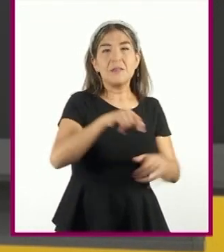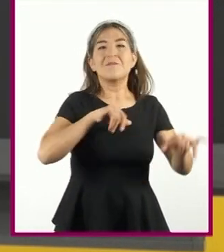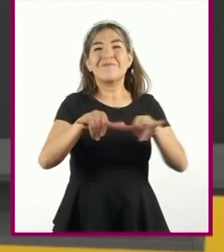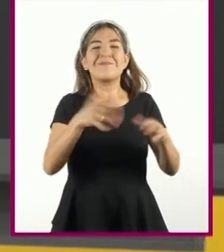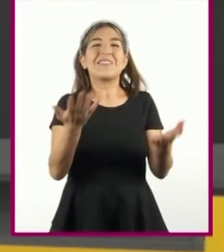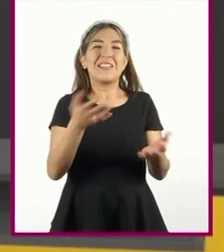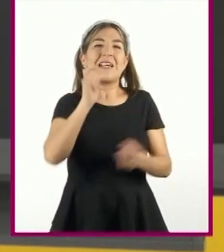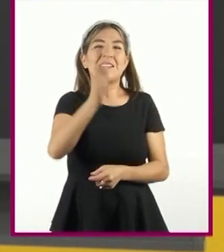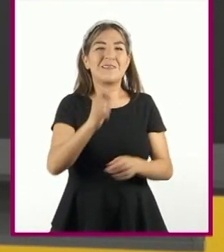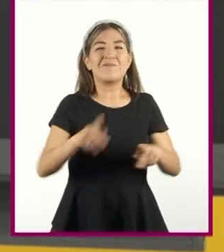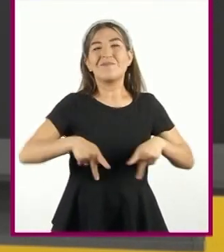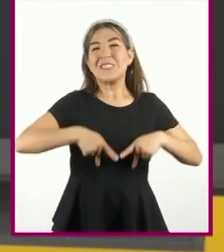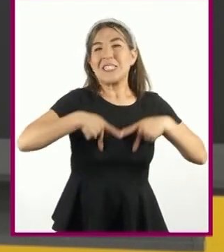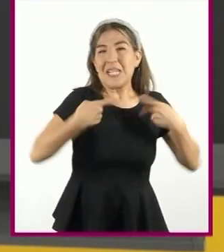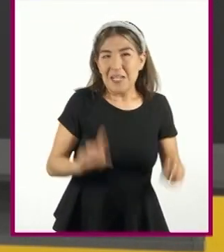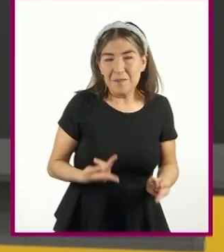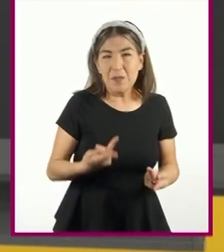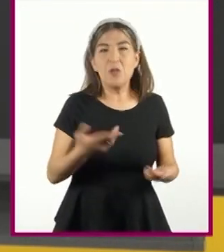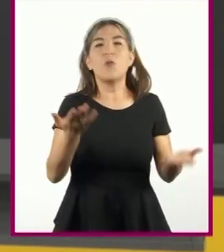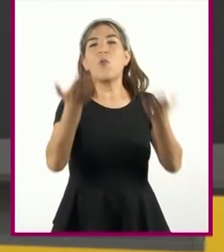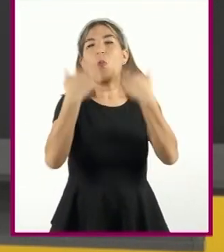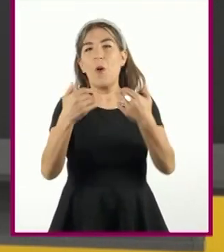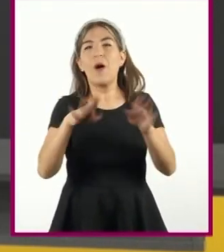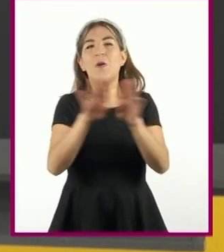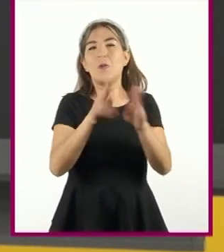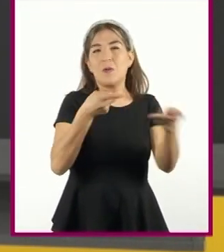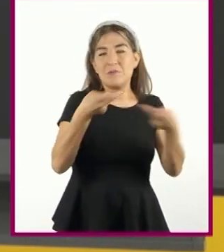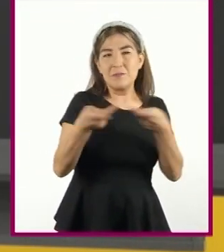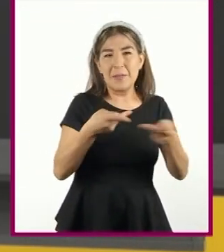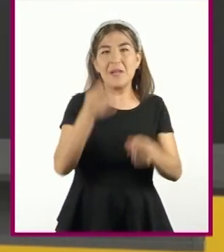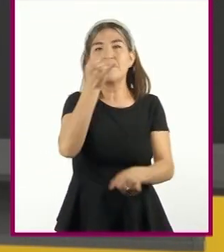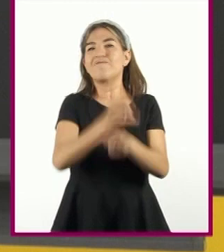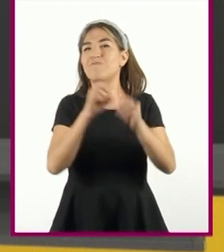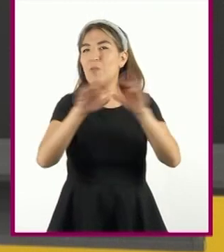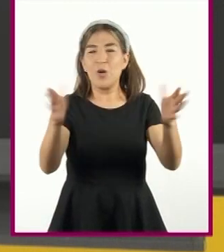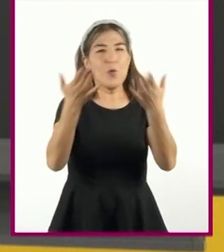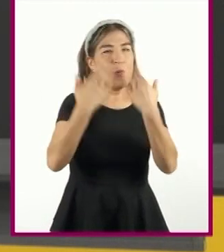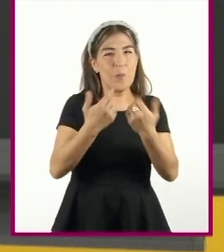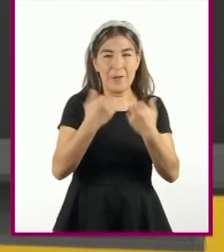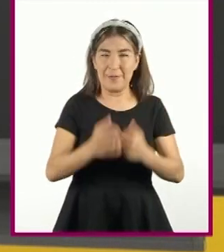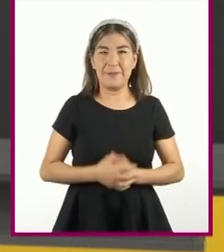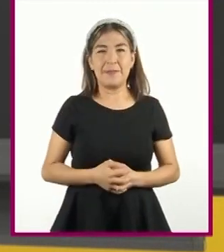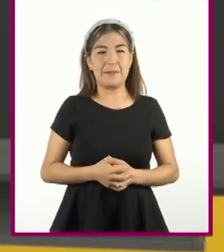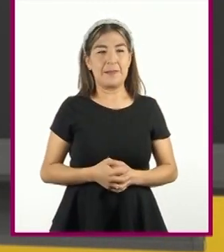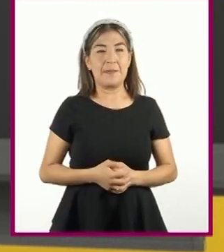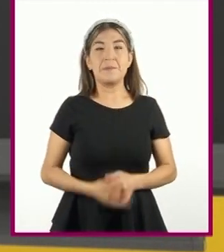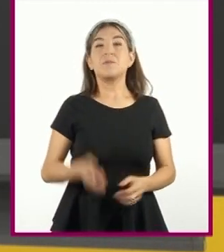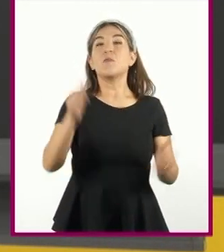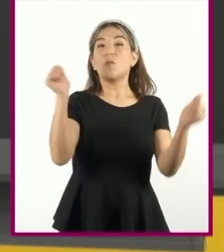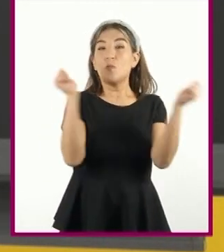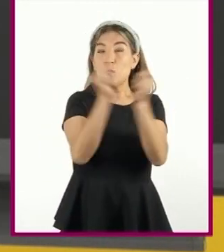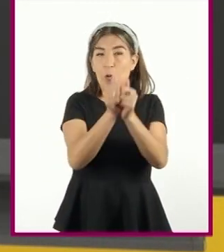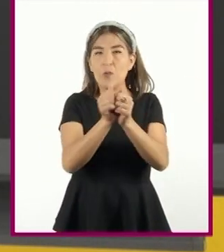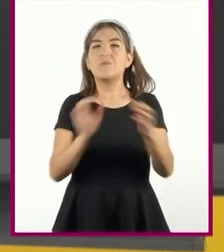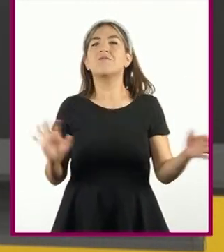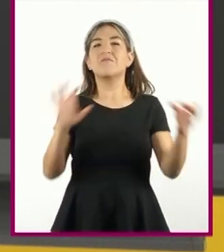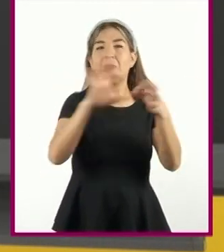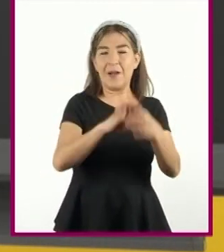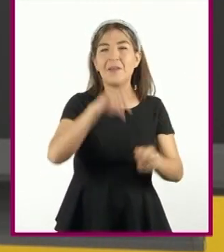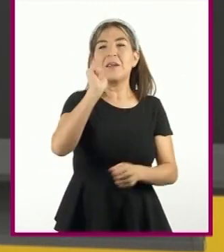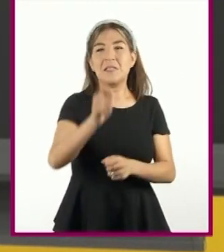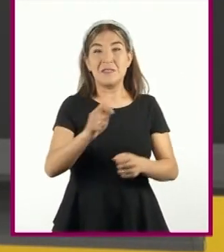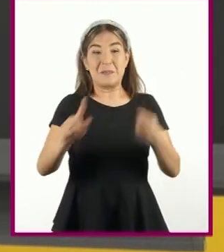frágil, es decir, desorganizada o desinformada. A la combinación entre